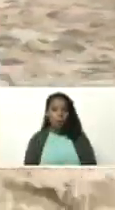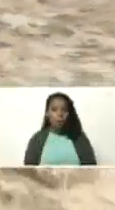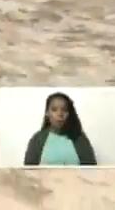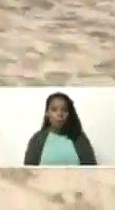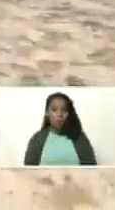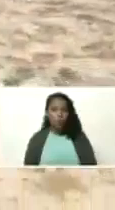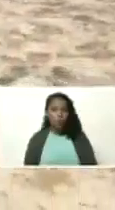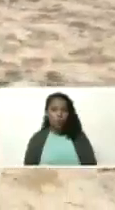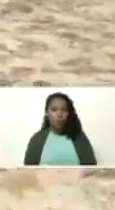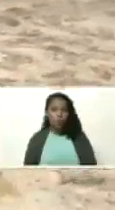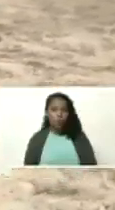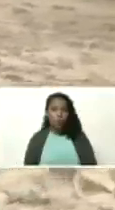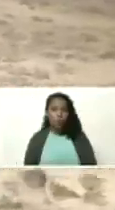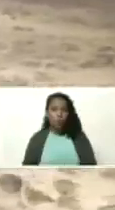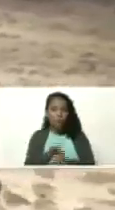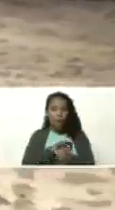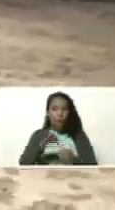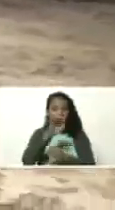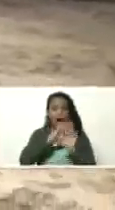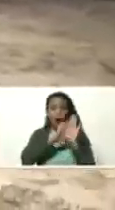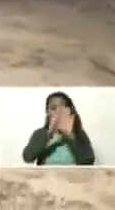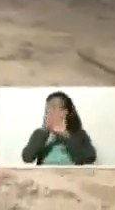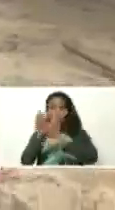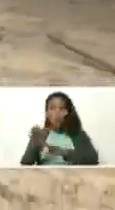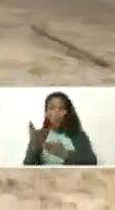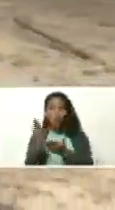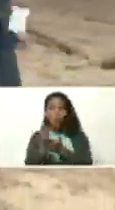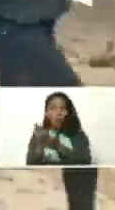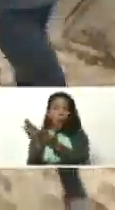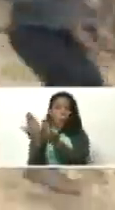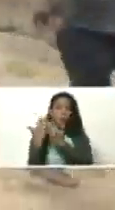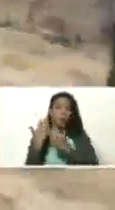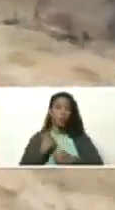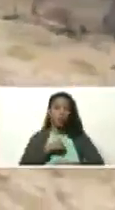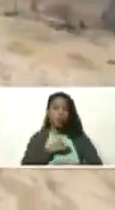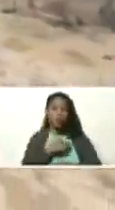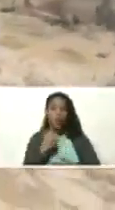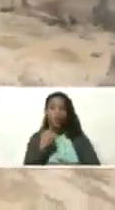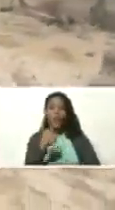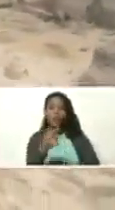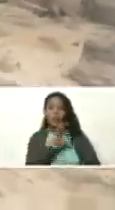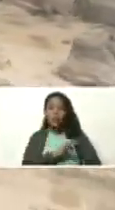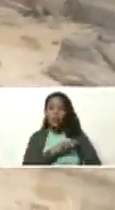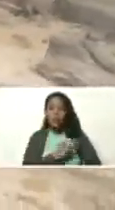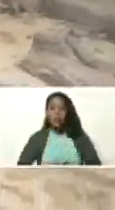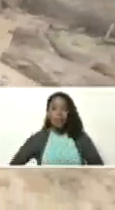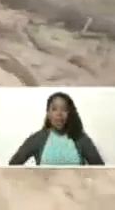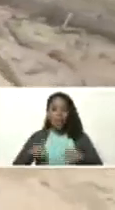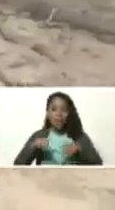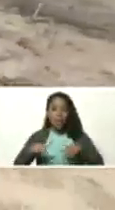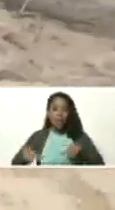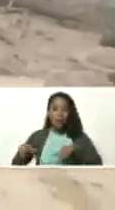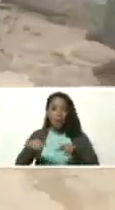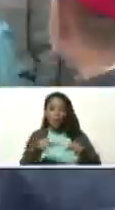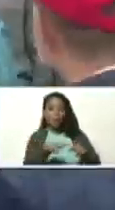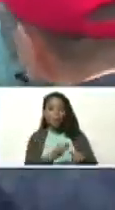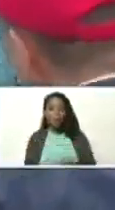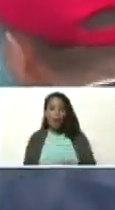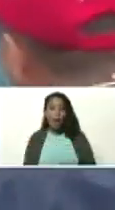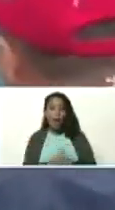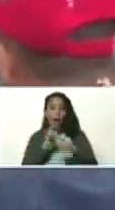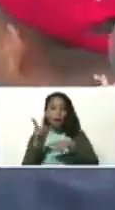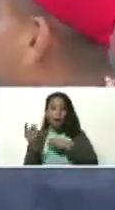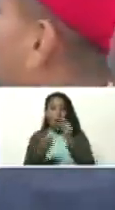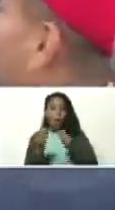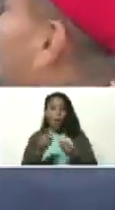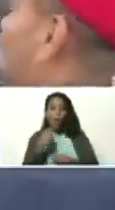De espiritualidad y de respaldo que siempre nos ha dado. Y decirle, señor presidente, de este espacio, así como lo